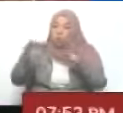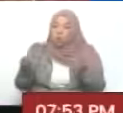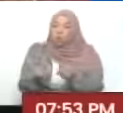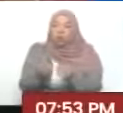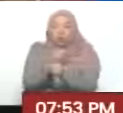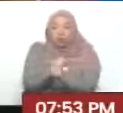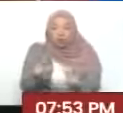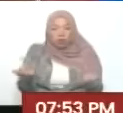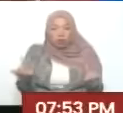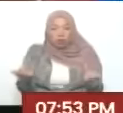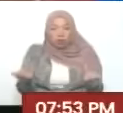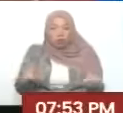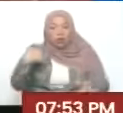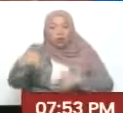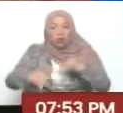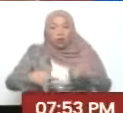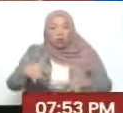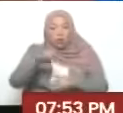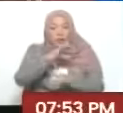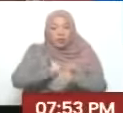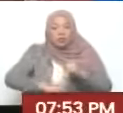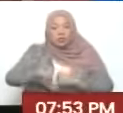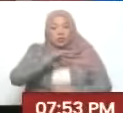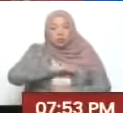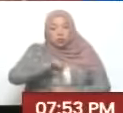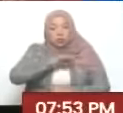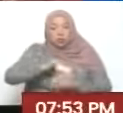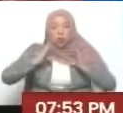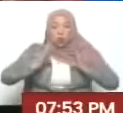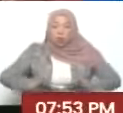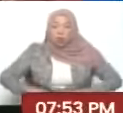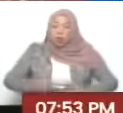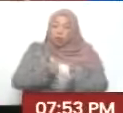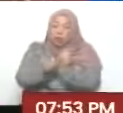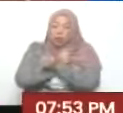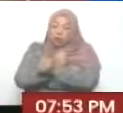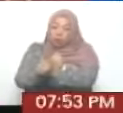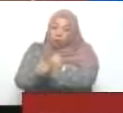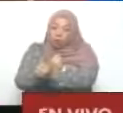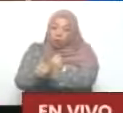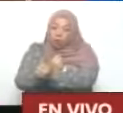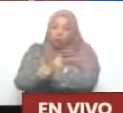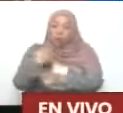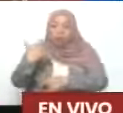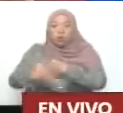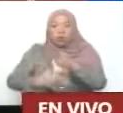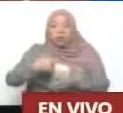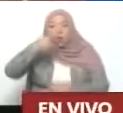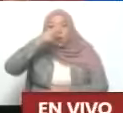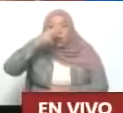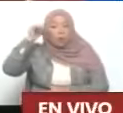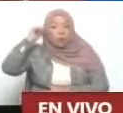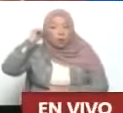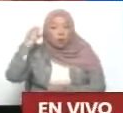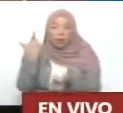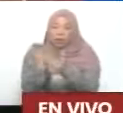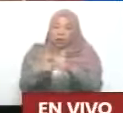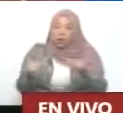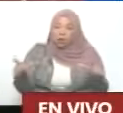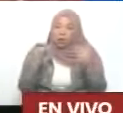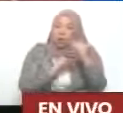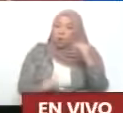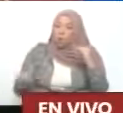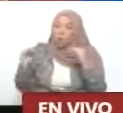distinto. La civilización humana, la civilización del amor, la civilización de los hombres y mujeres libres e